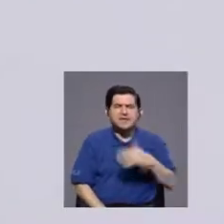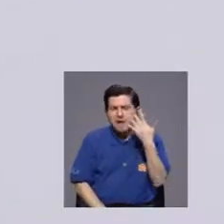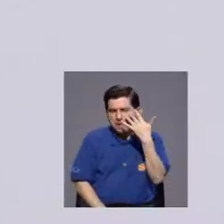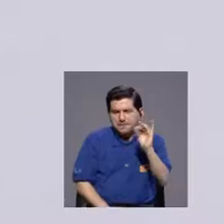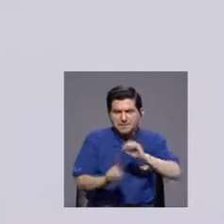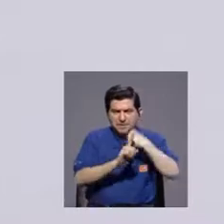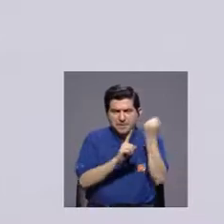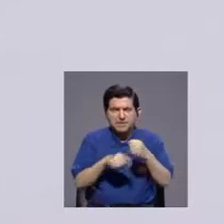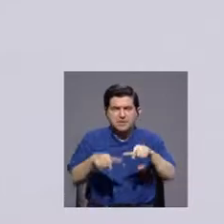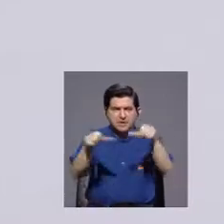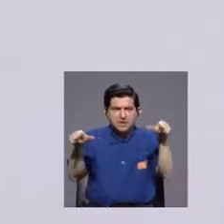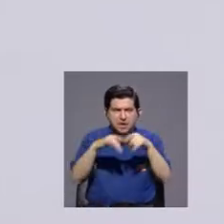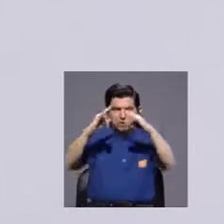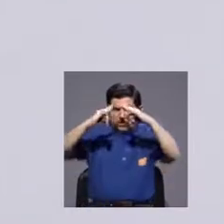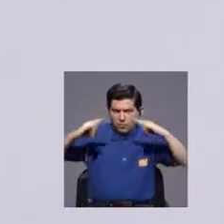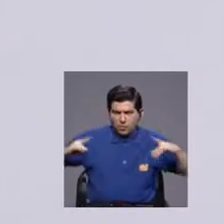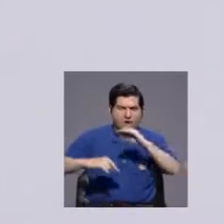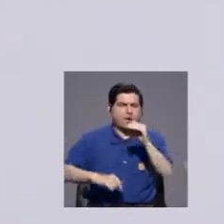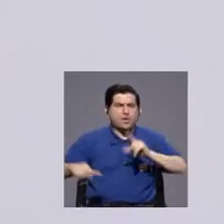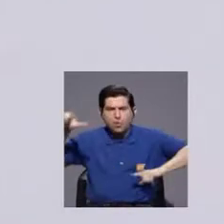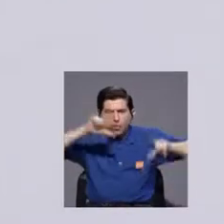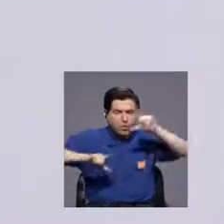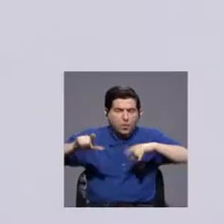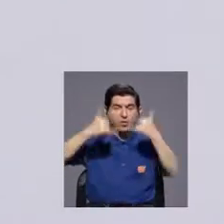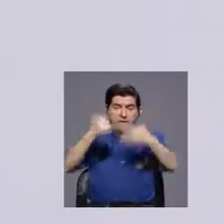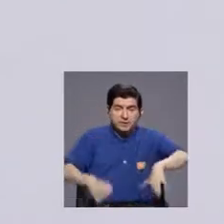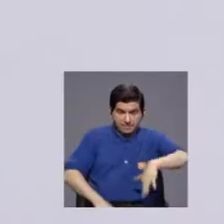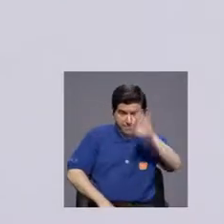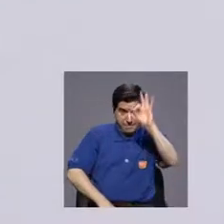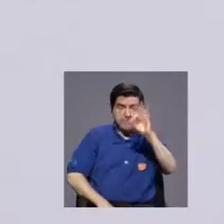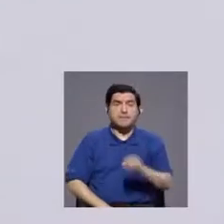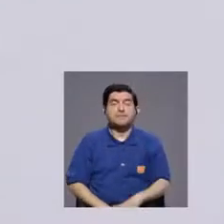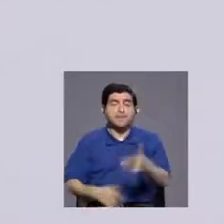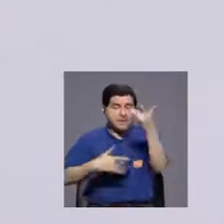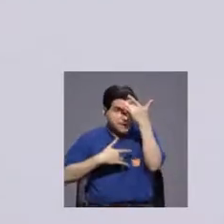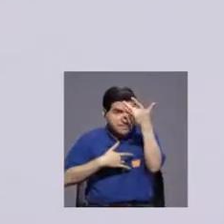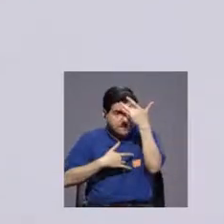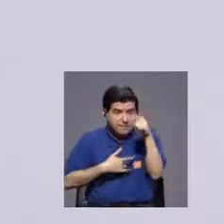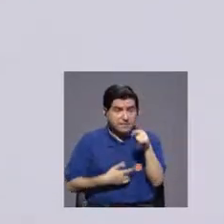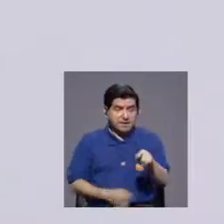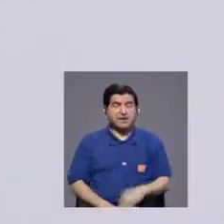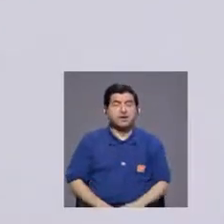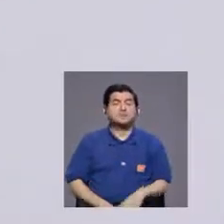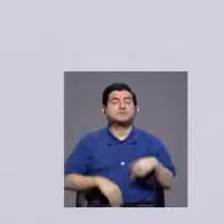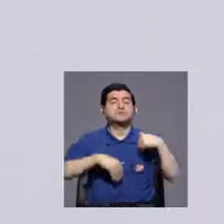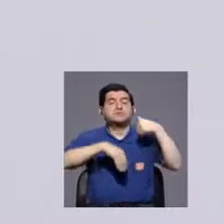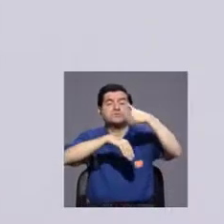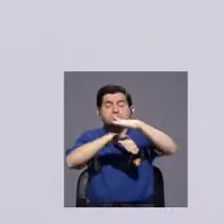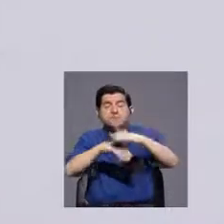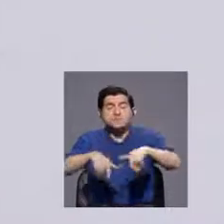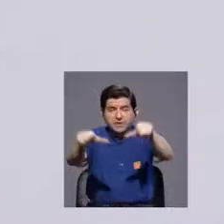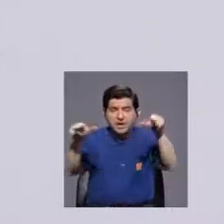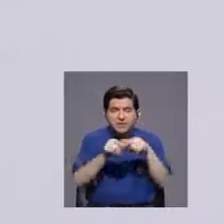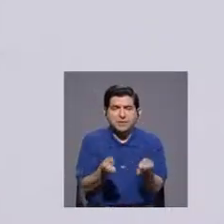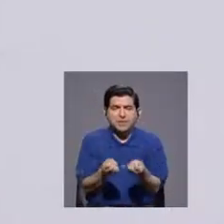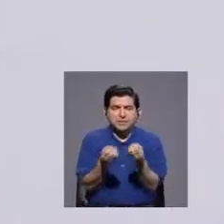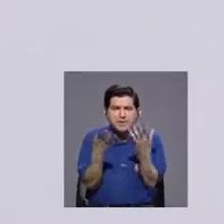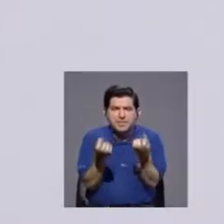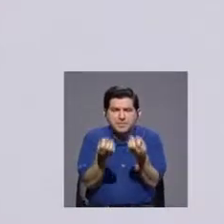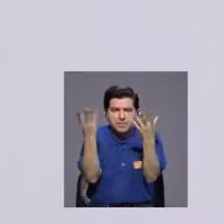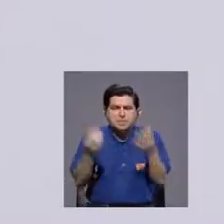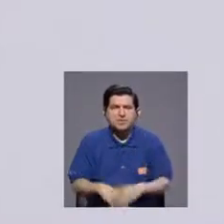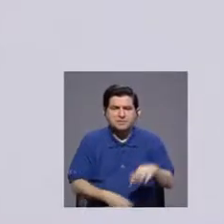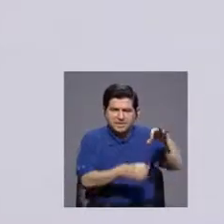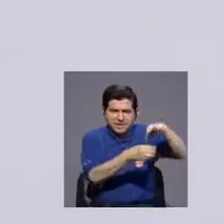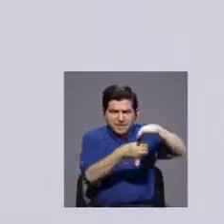en invernaderos y laboratorios luego una vez que seleccionamos también para enfermedades esto va para campo para multiplicar la semilla una vez que se incrementa